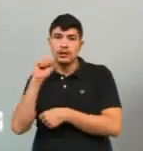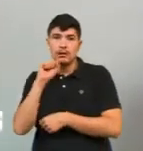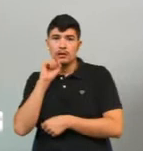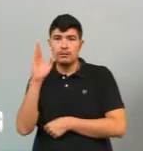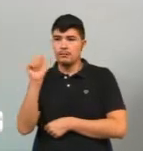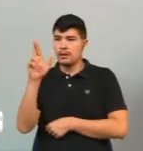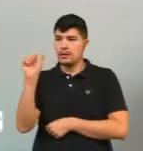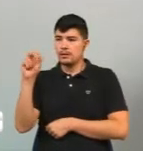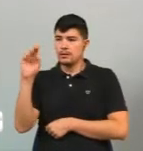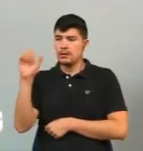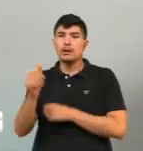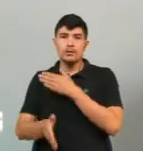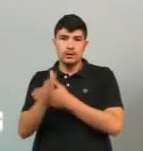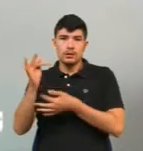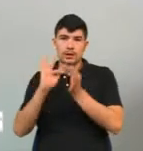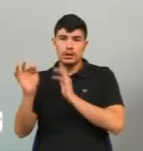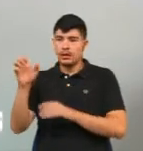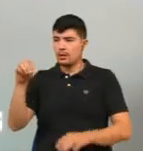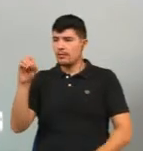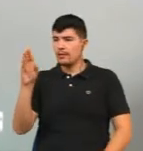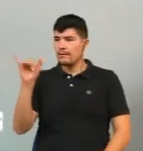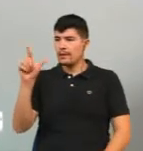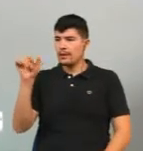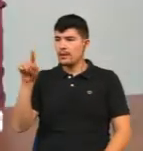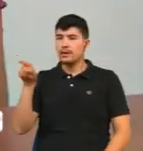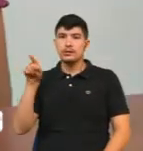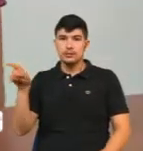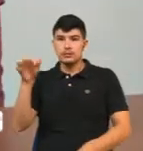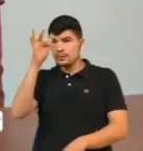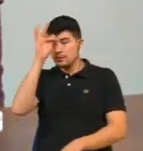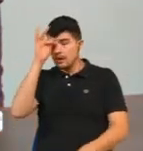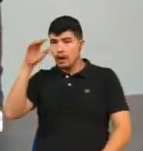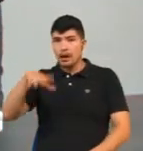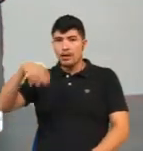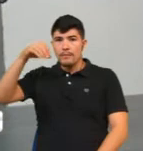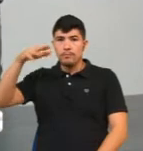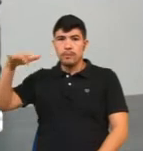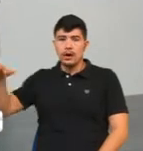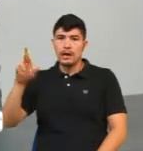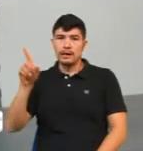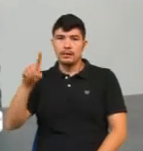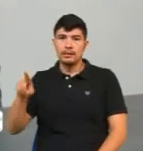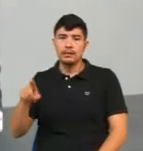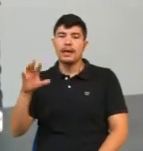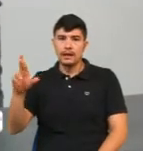para continuar en terapia de hemodiálisis en la unidad clínica La Magdalena RTS.